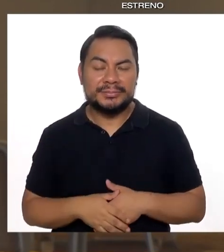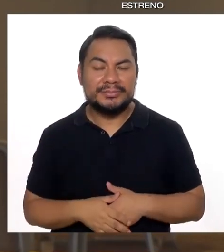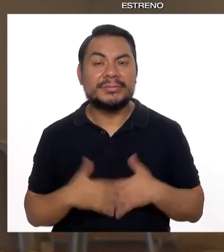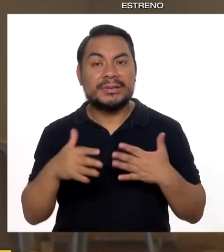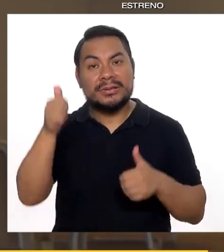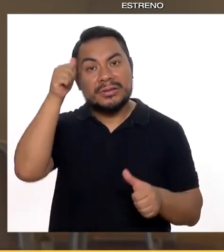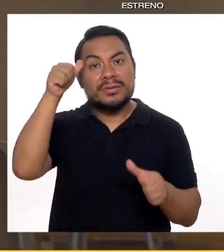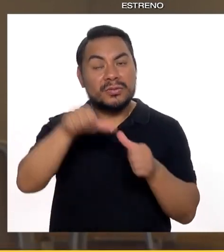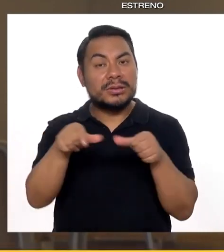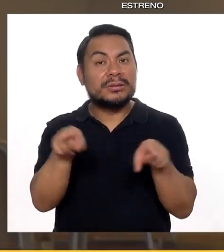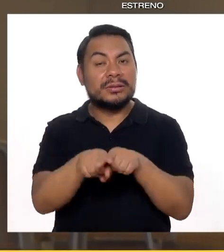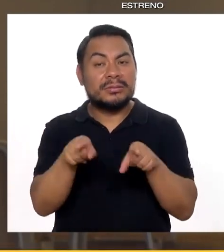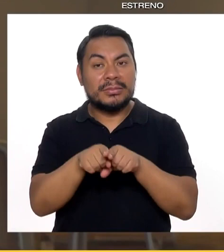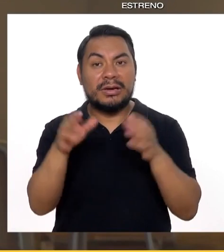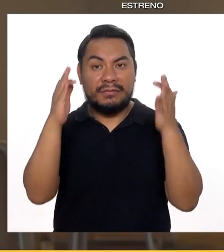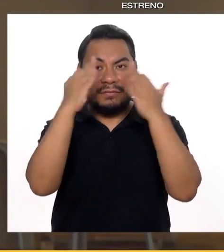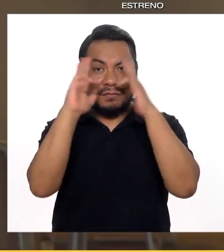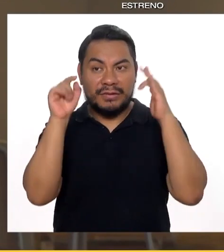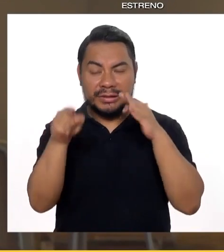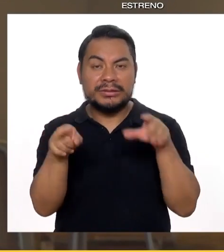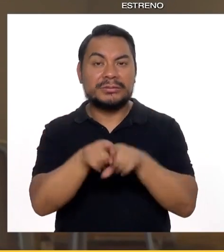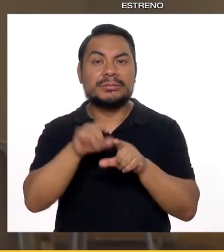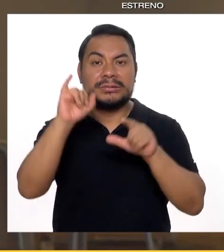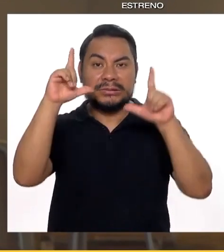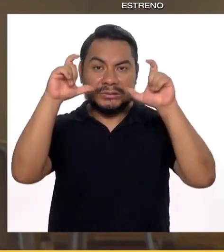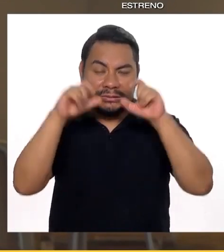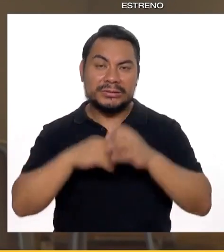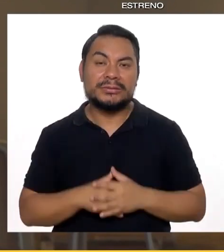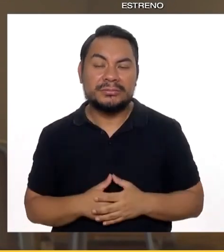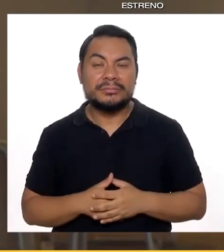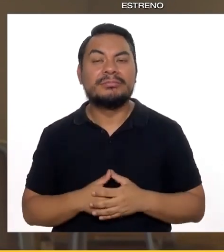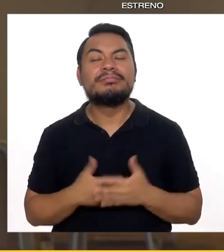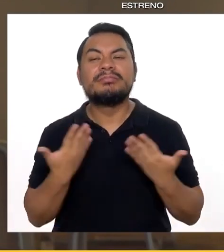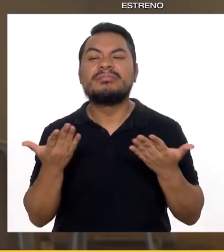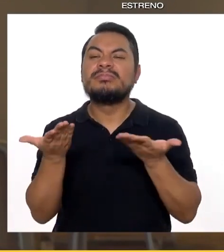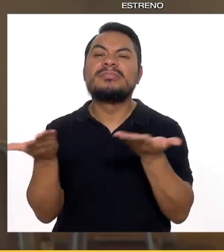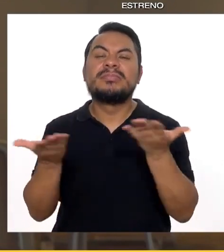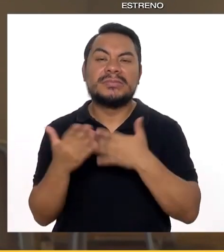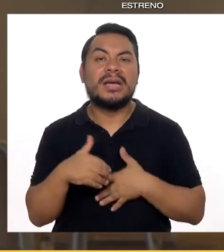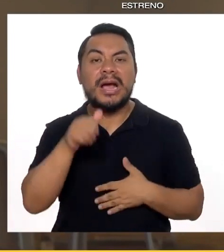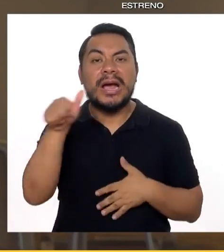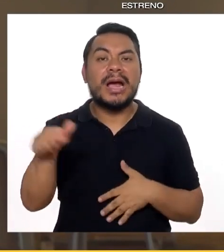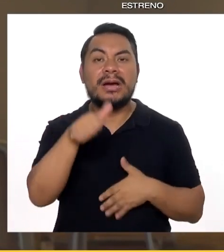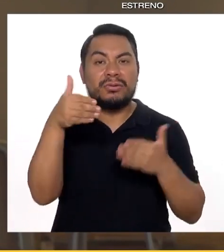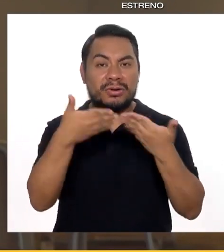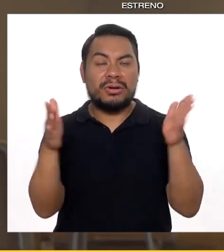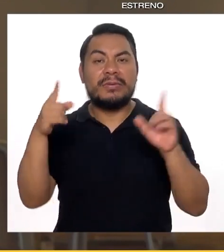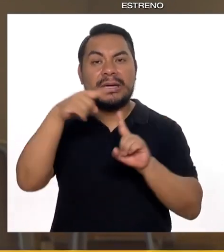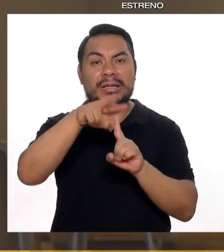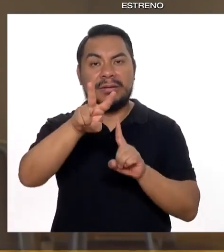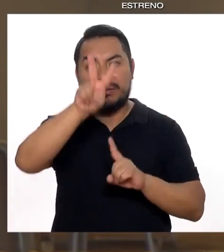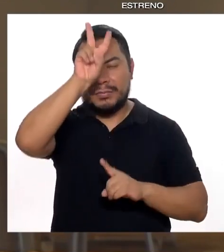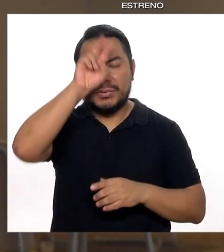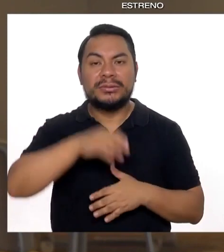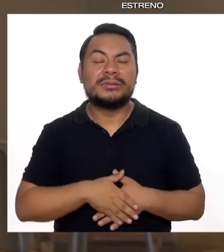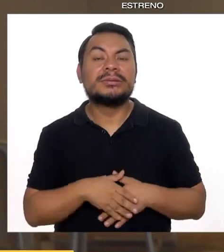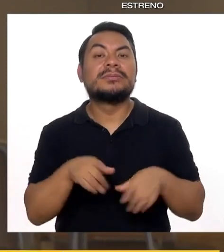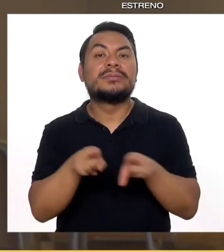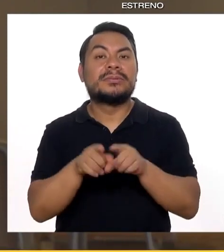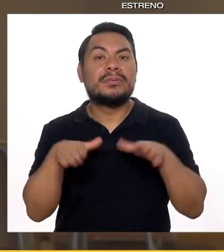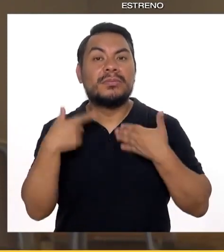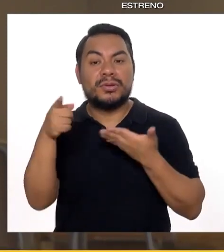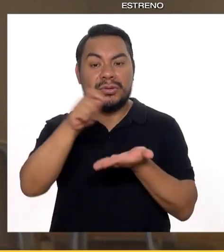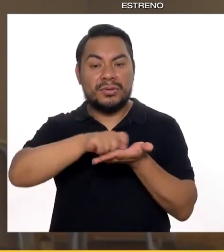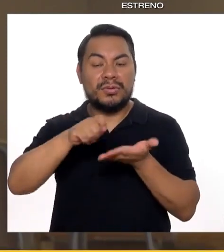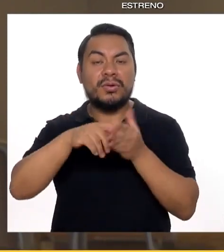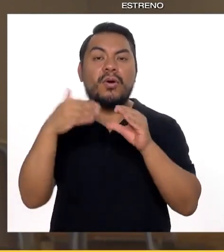sinbarreras@irtp.gov.pe. Recuerden también seguirnos en Facebook e Instagram. Nos van a ubicar como @sinbarrerastvperú. Y también